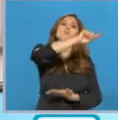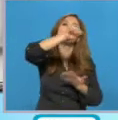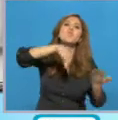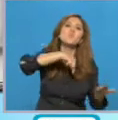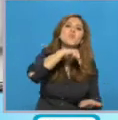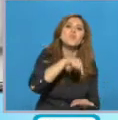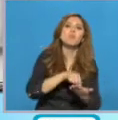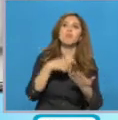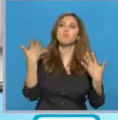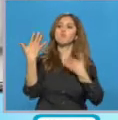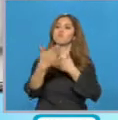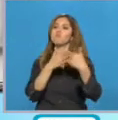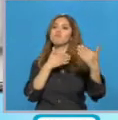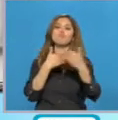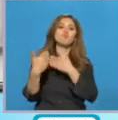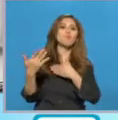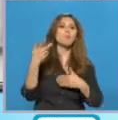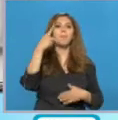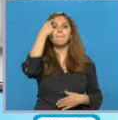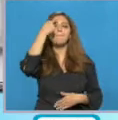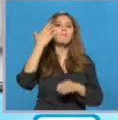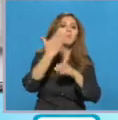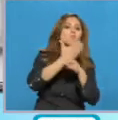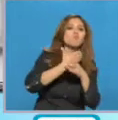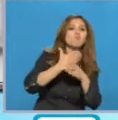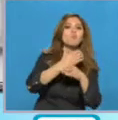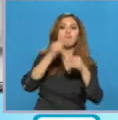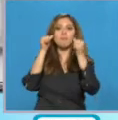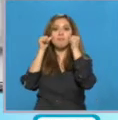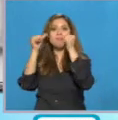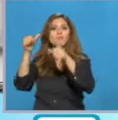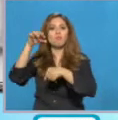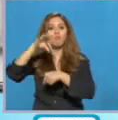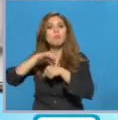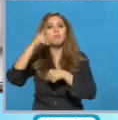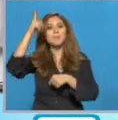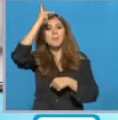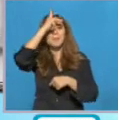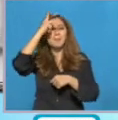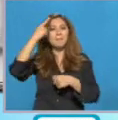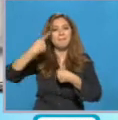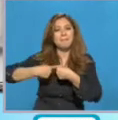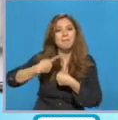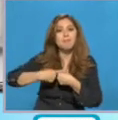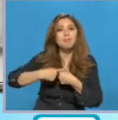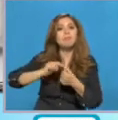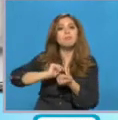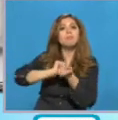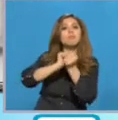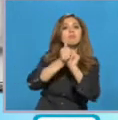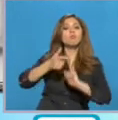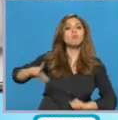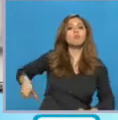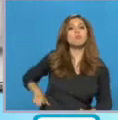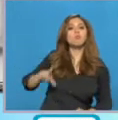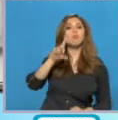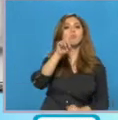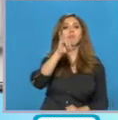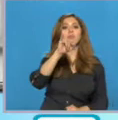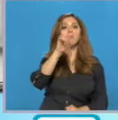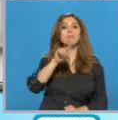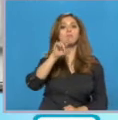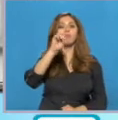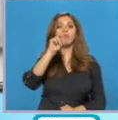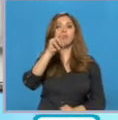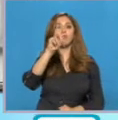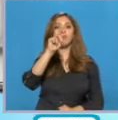de punta y de modernidad para curar y para atender enfermedades psiquiátricas, en el gobierno de Díaz Ordaz, esto ya se había convertido en la debacle de un